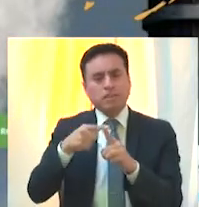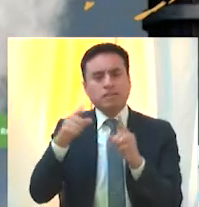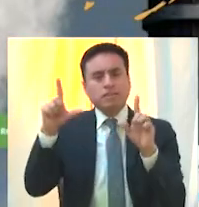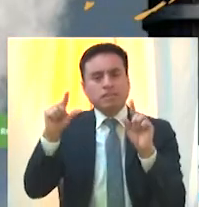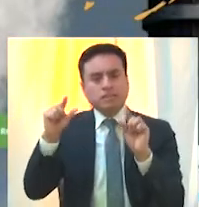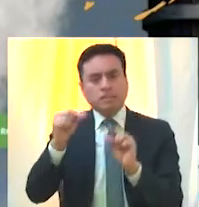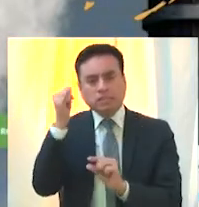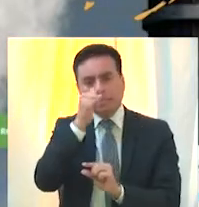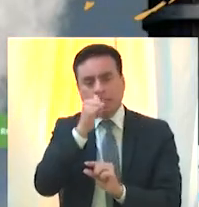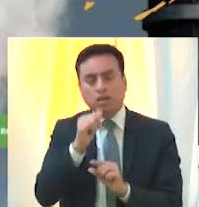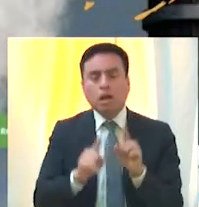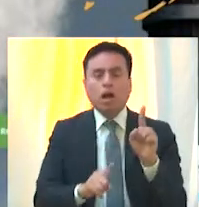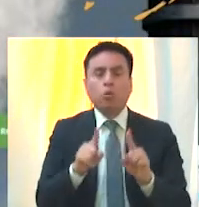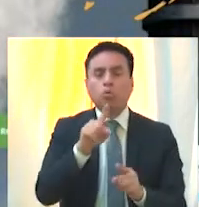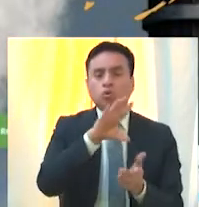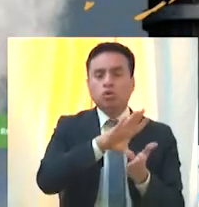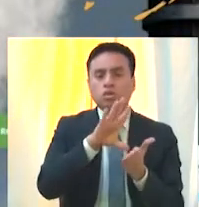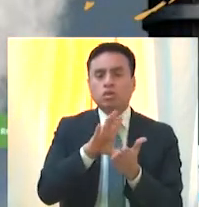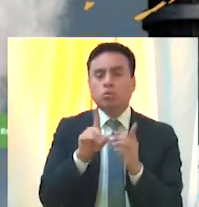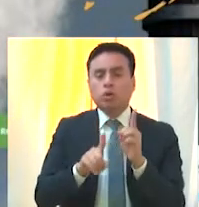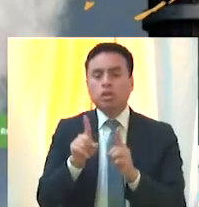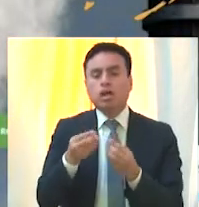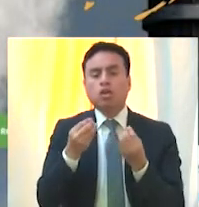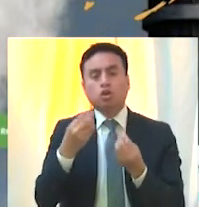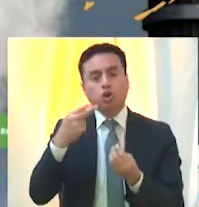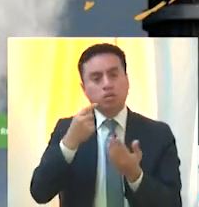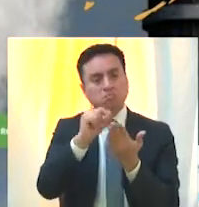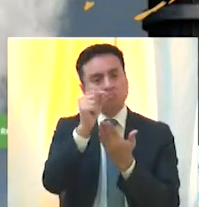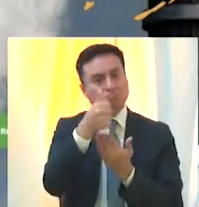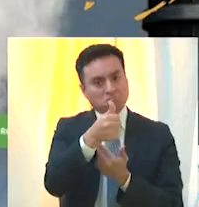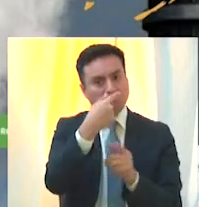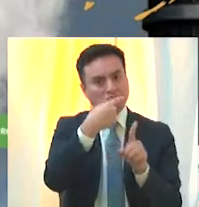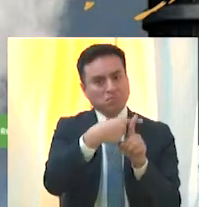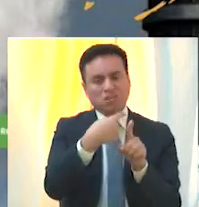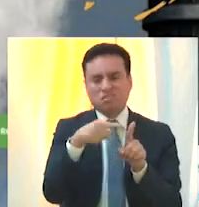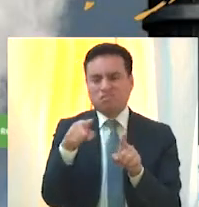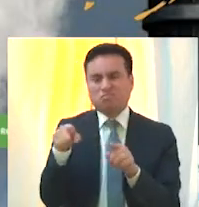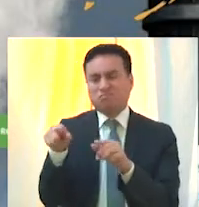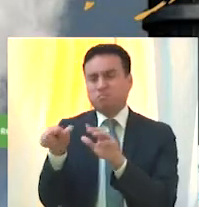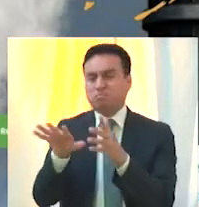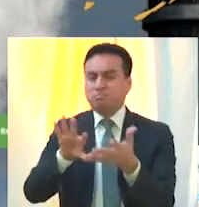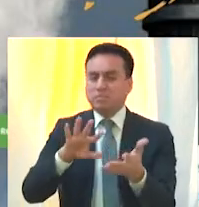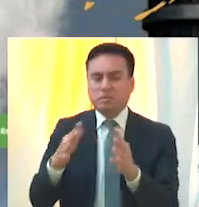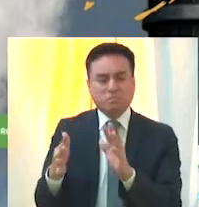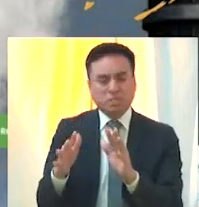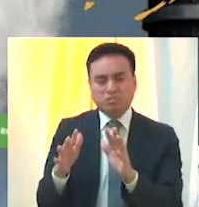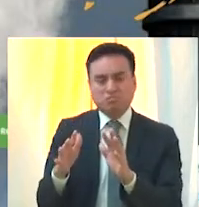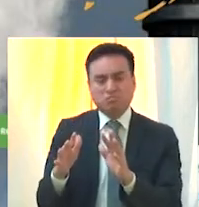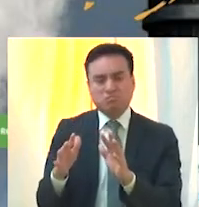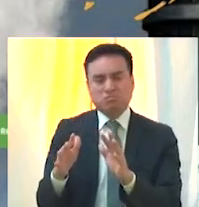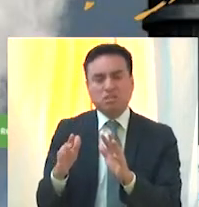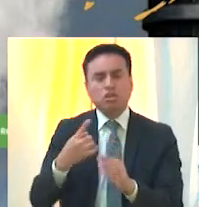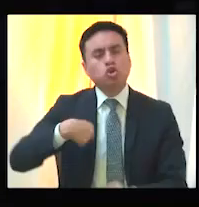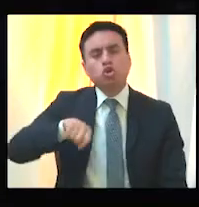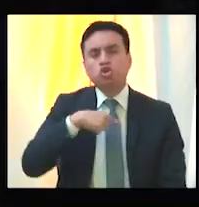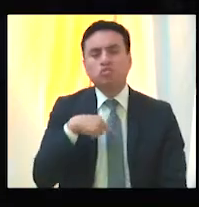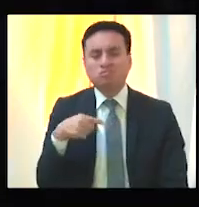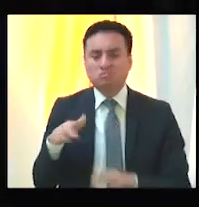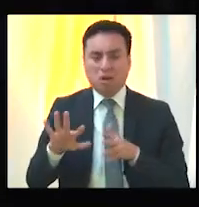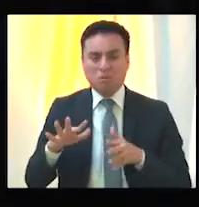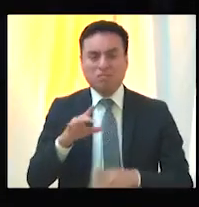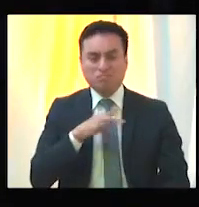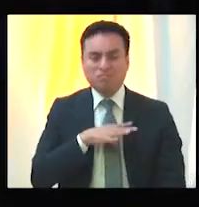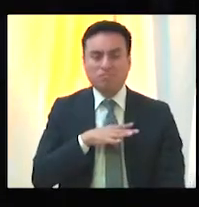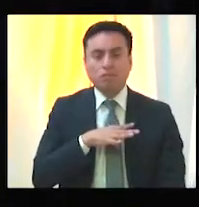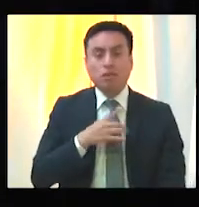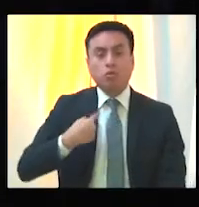mitigación, algunos tienen una muy buena nota y otros, por supuesto, tienen una nota más o menos, y nosotros quedamos en ese rango más o menos. De